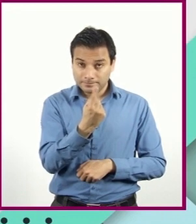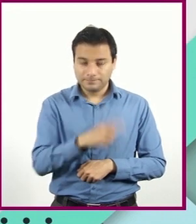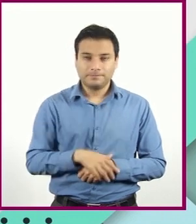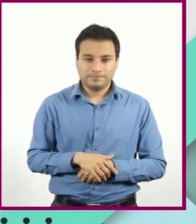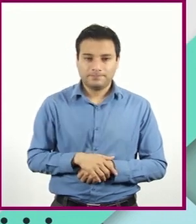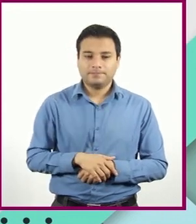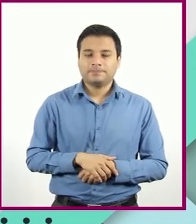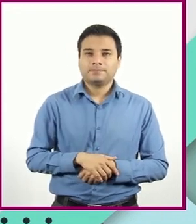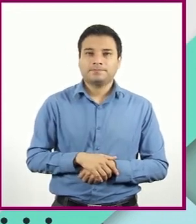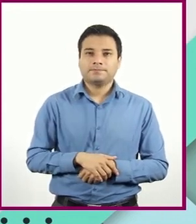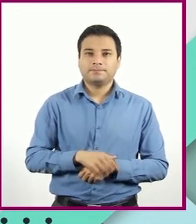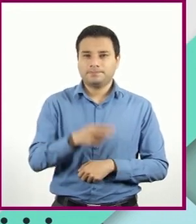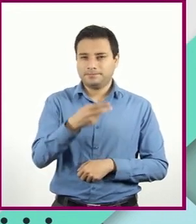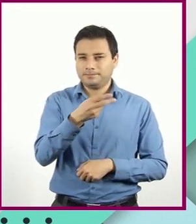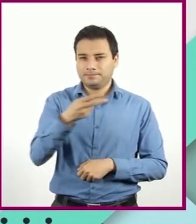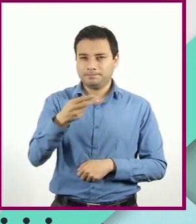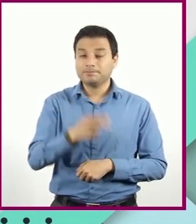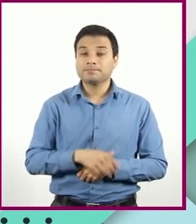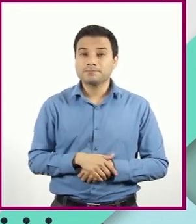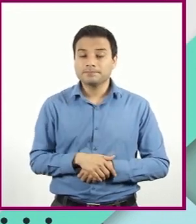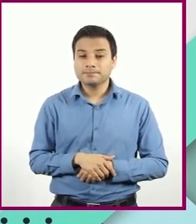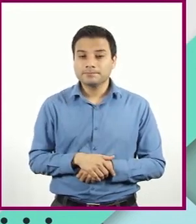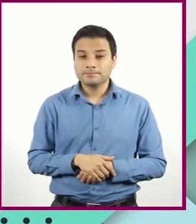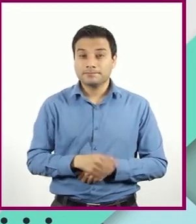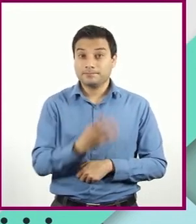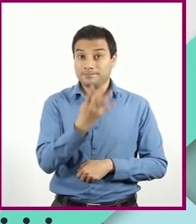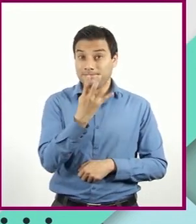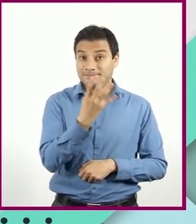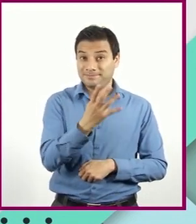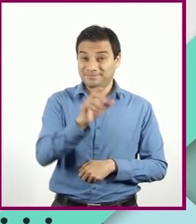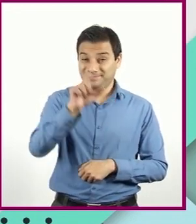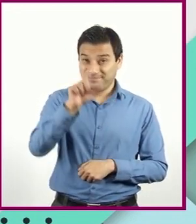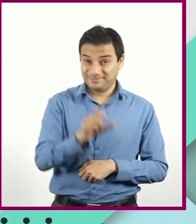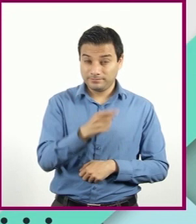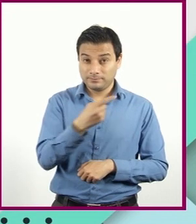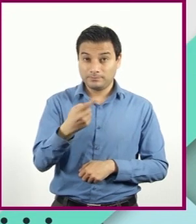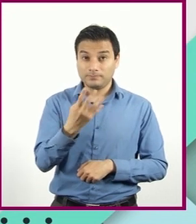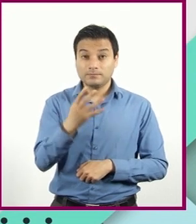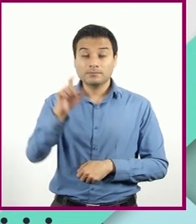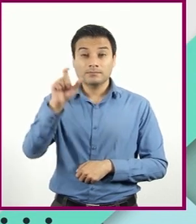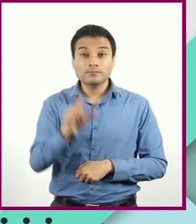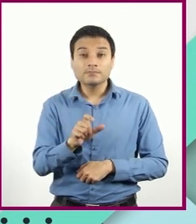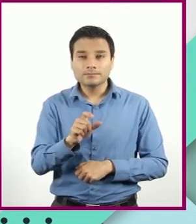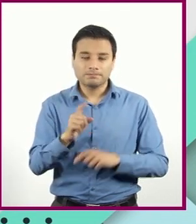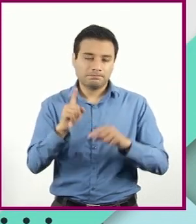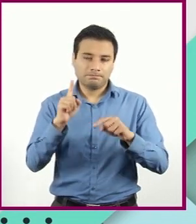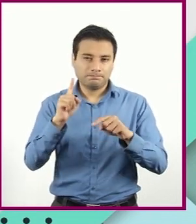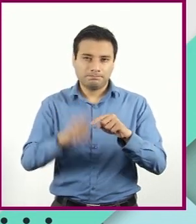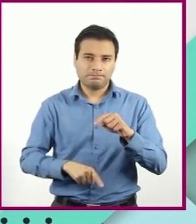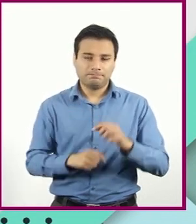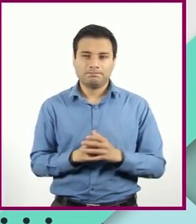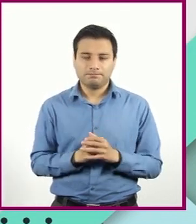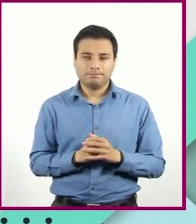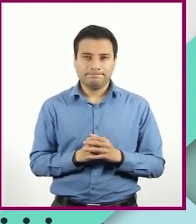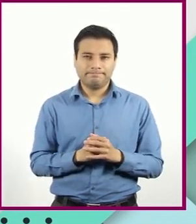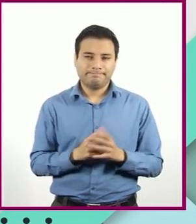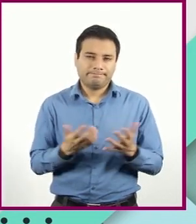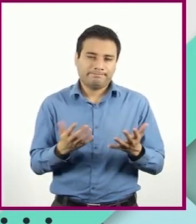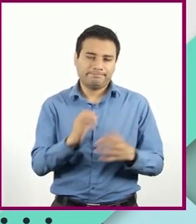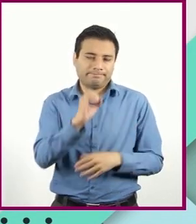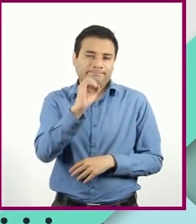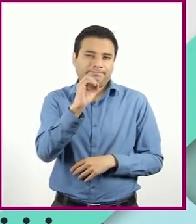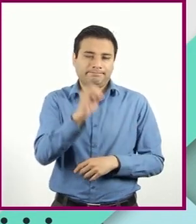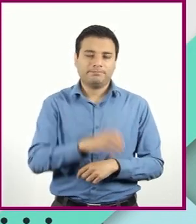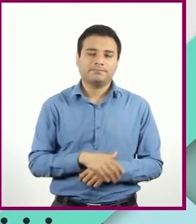igualdad, al reducir los términos semejantes, 4x menos 4x, estos se anulan, ya que el resultado de la